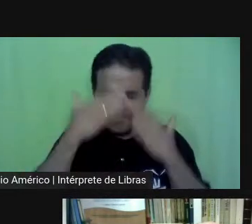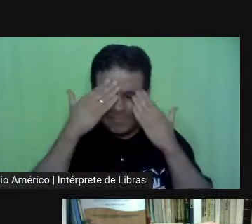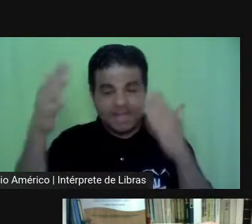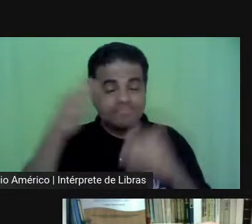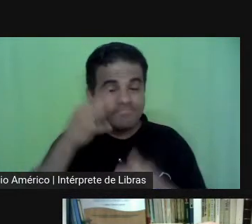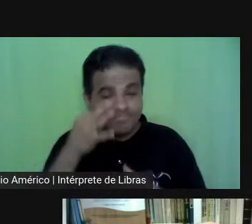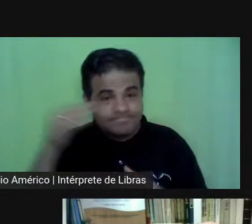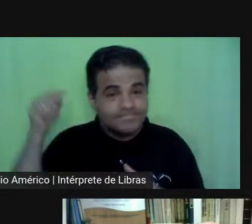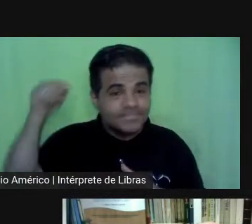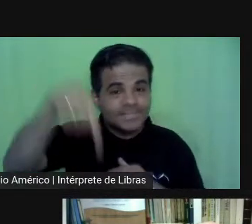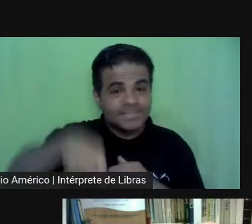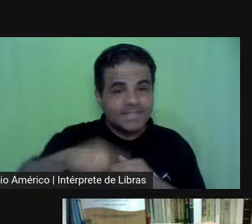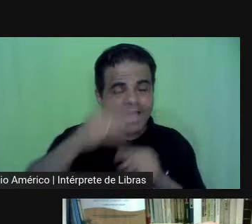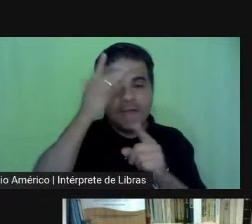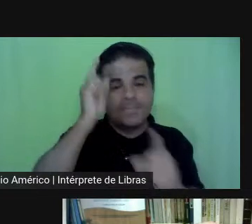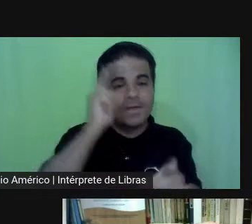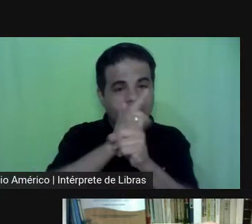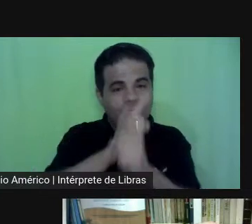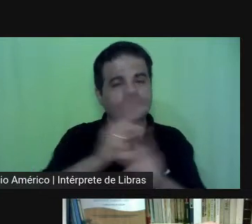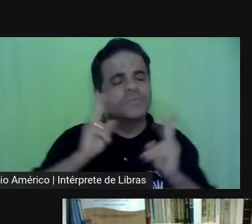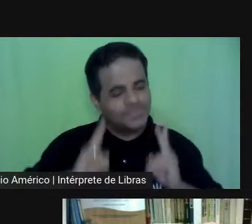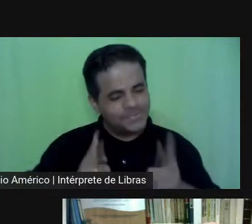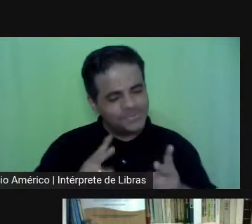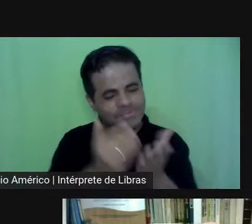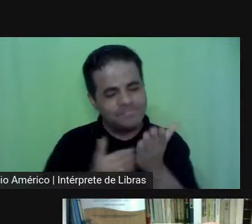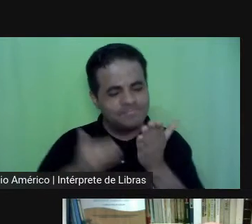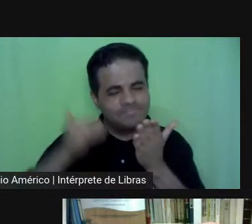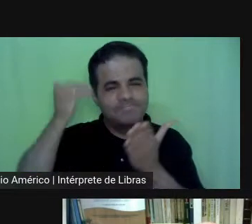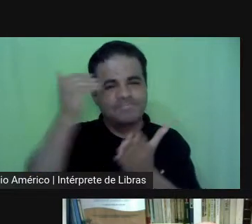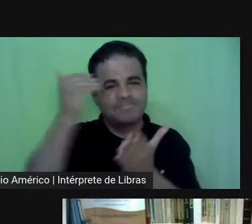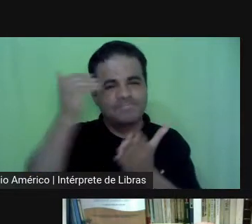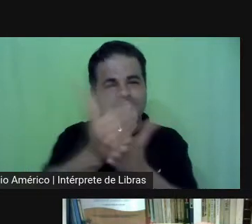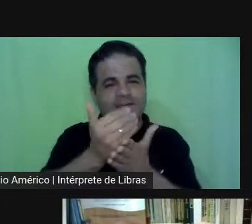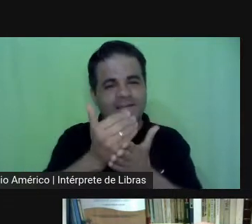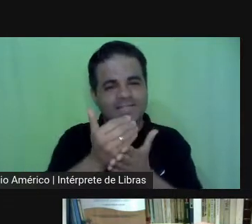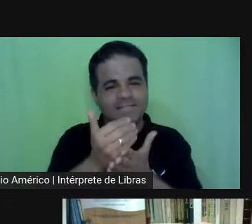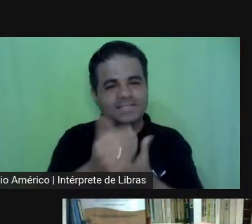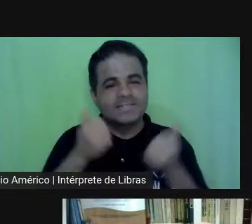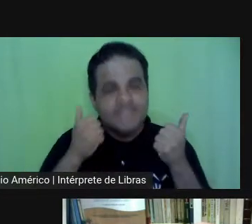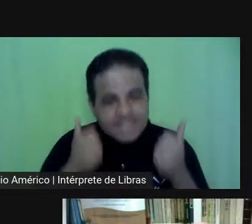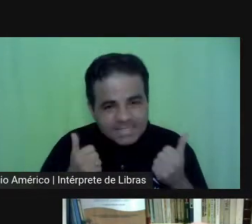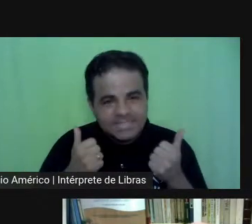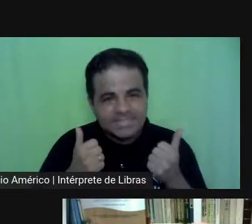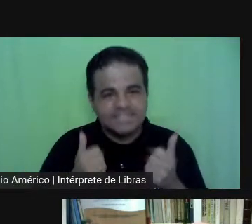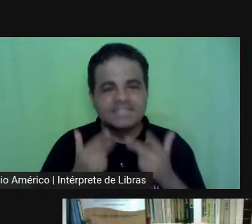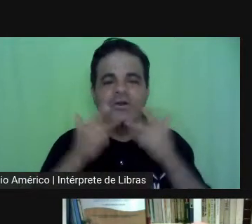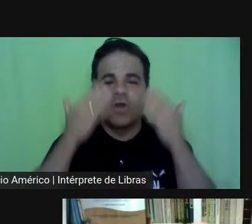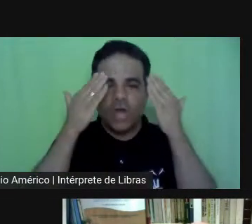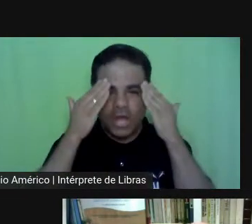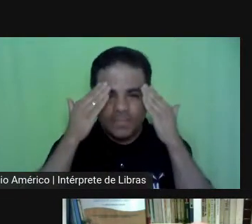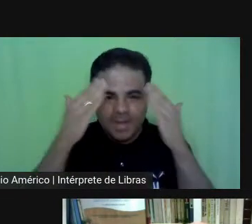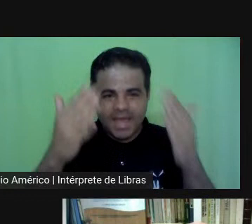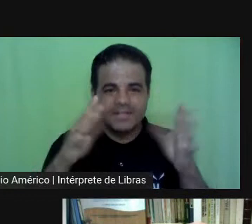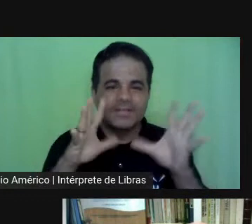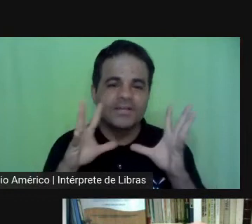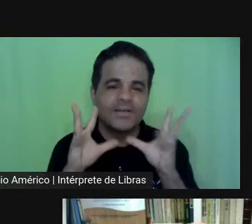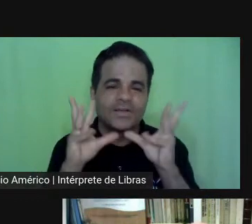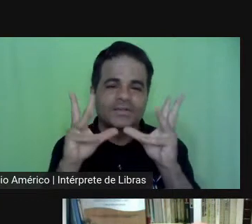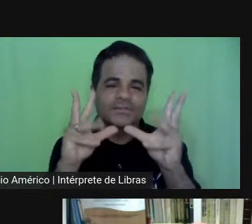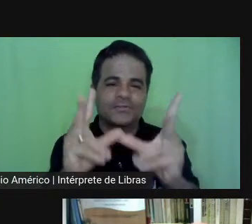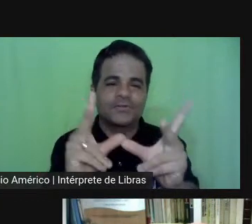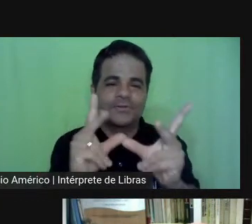y amaia temas llevan obligado a todos ha sido un rato